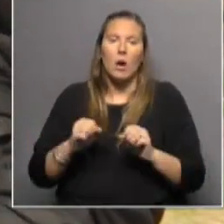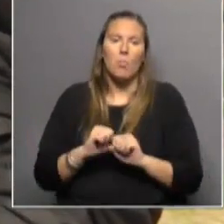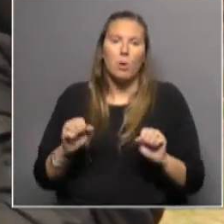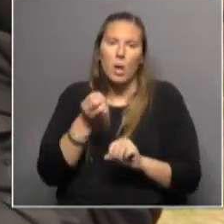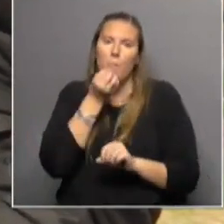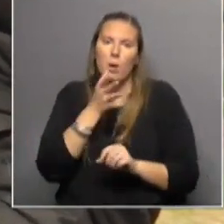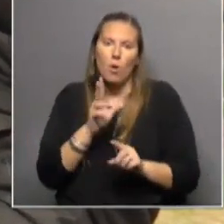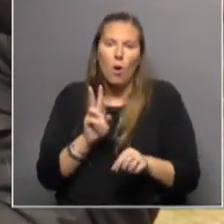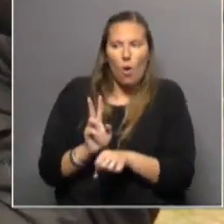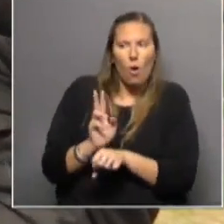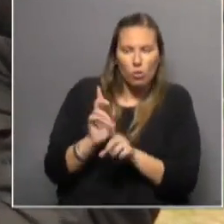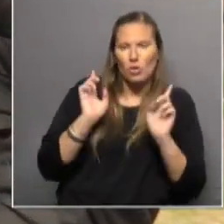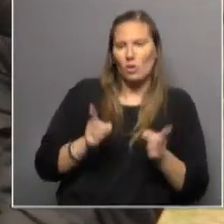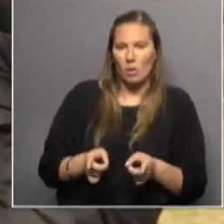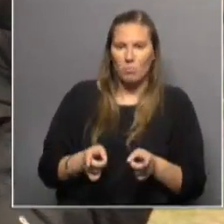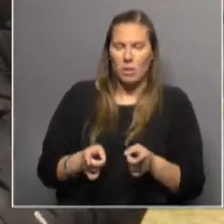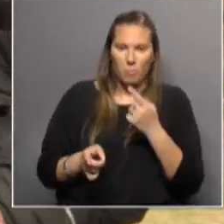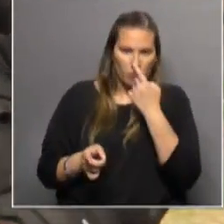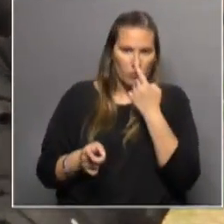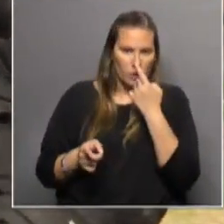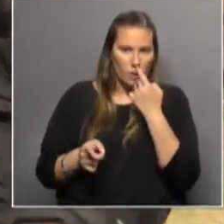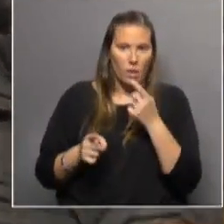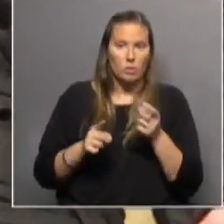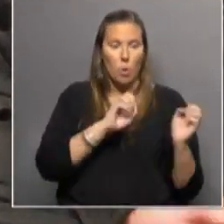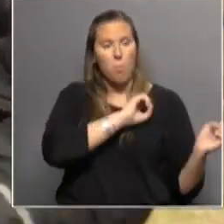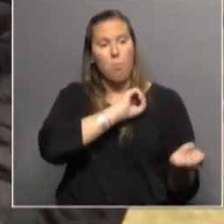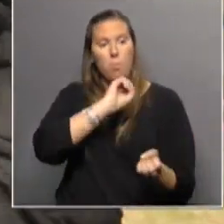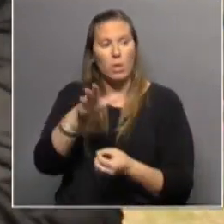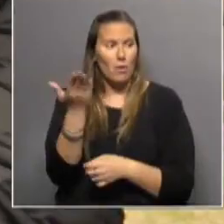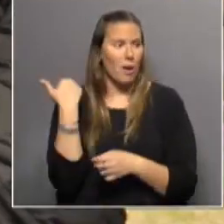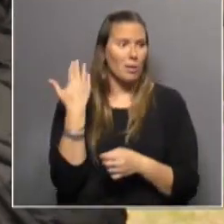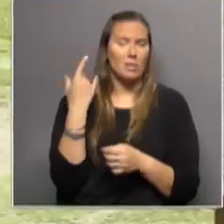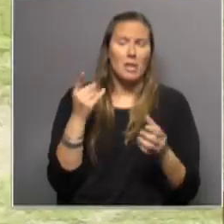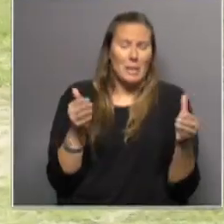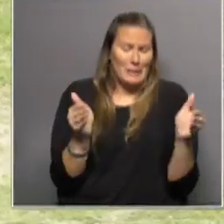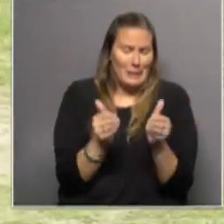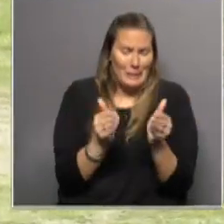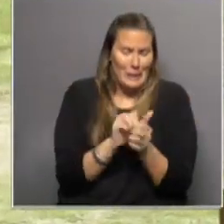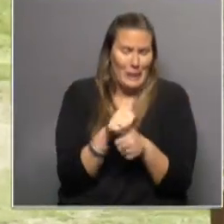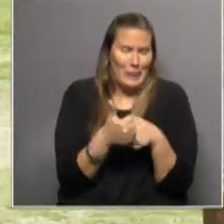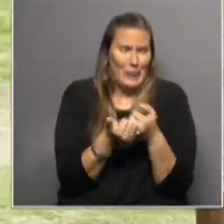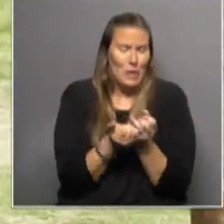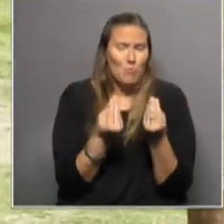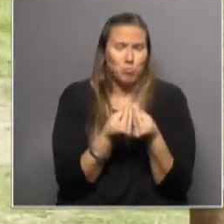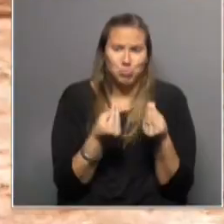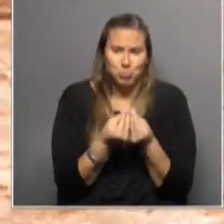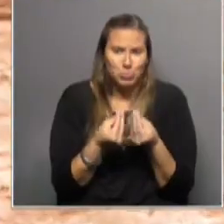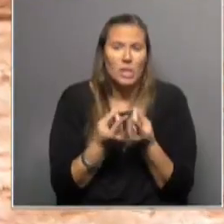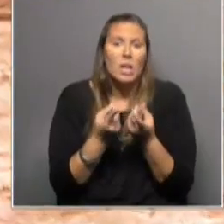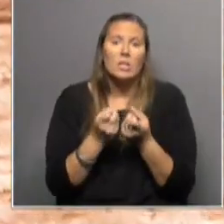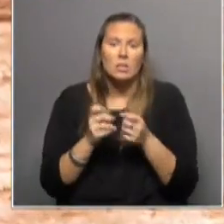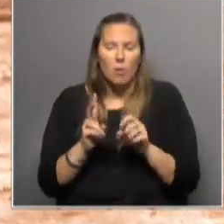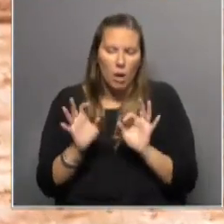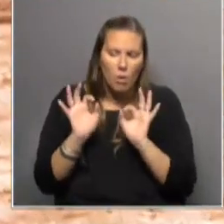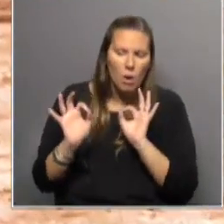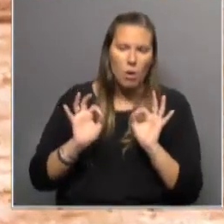un mejor manejo de ellos también. O que esa causa de la mudanza era que eran demasiados en un espacio muy chico. Eran demasiados y se necesitaba un manejo